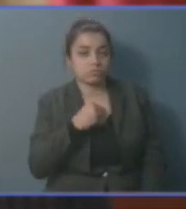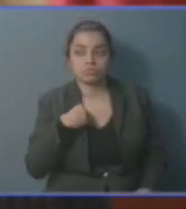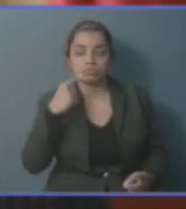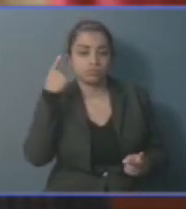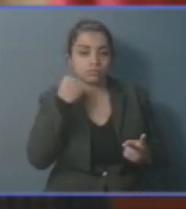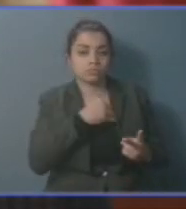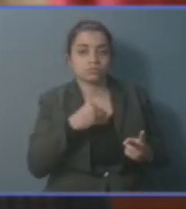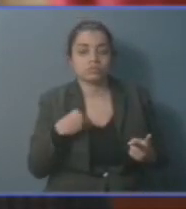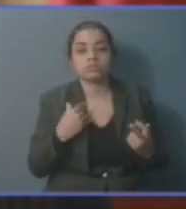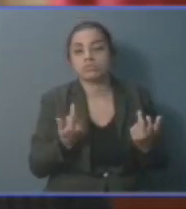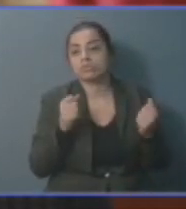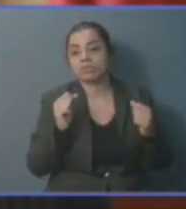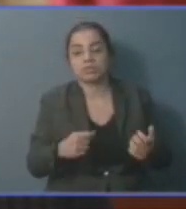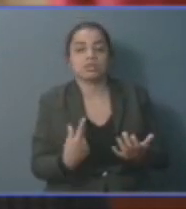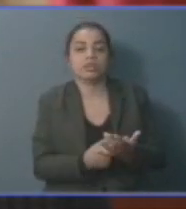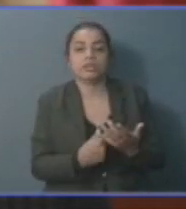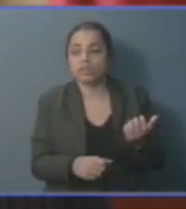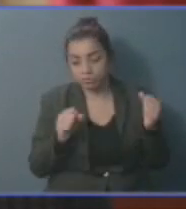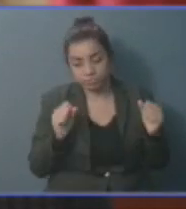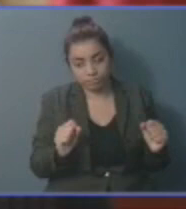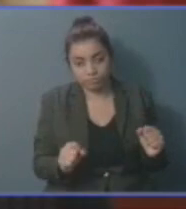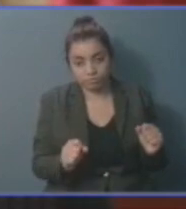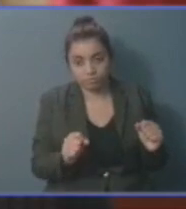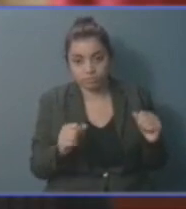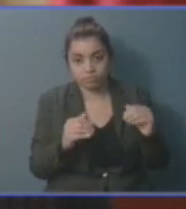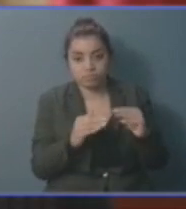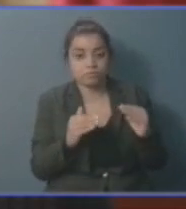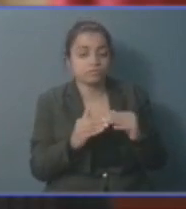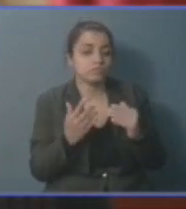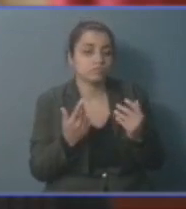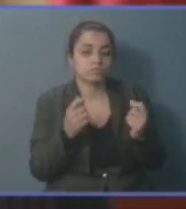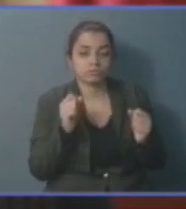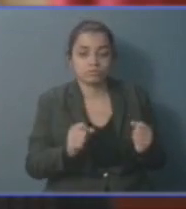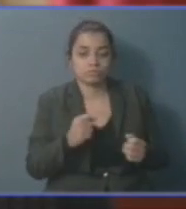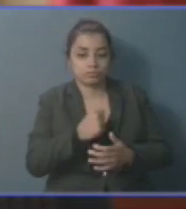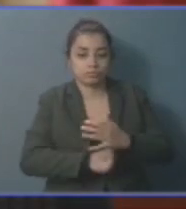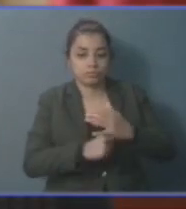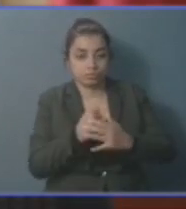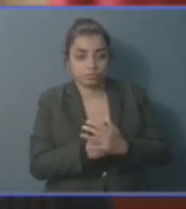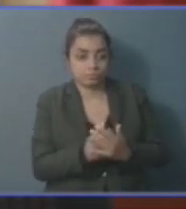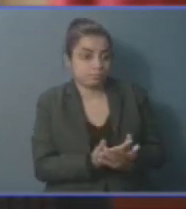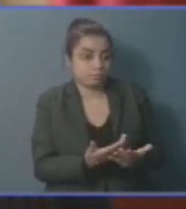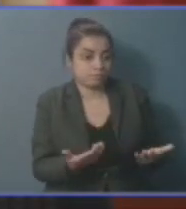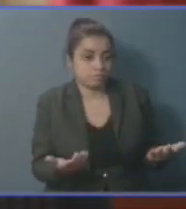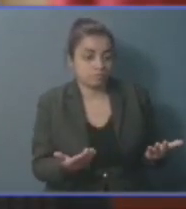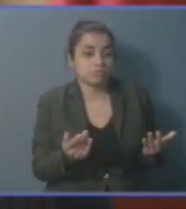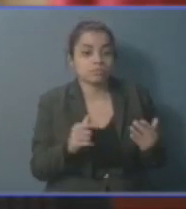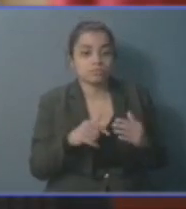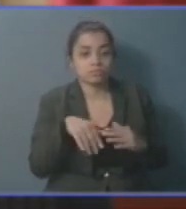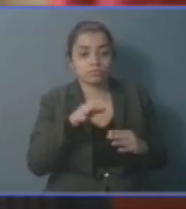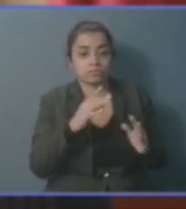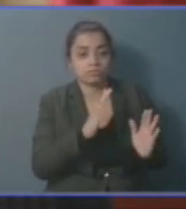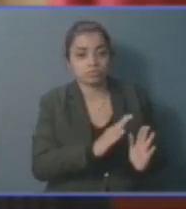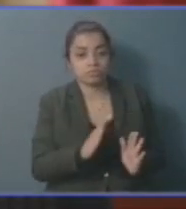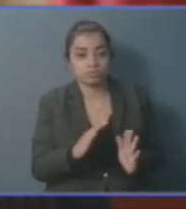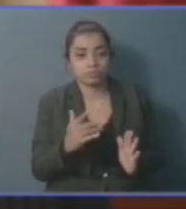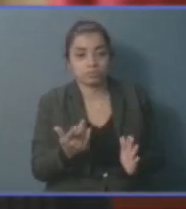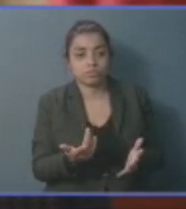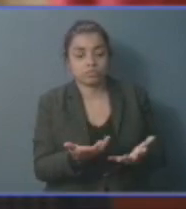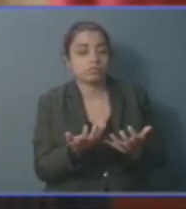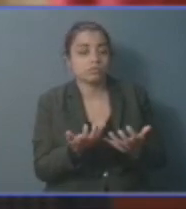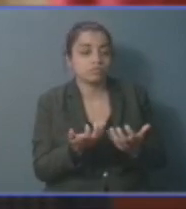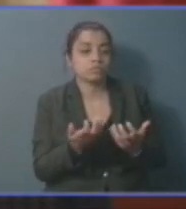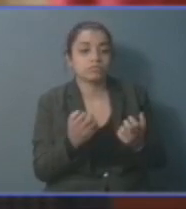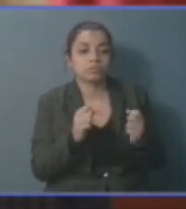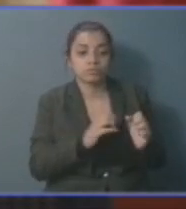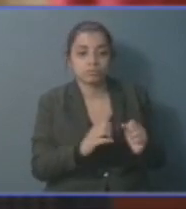luchado como estudiantes para poder llevar a esa denominación en sus hombros, que la mayoría de ellos buscan